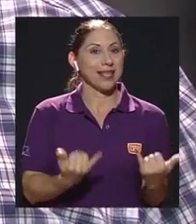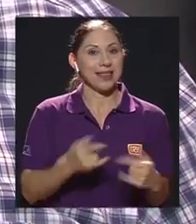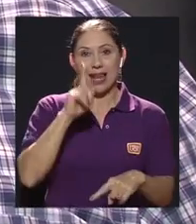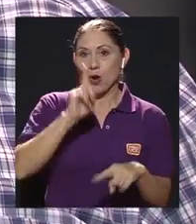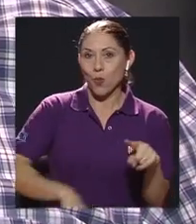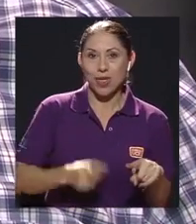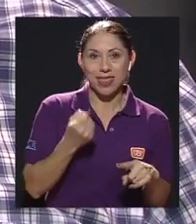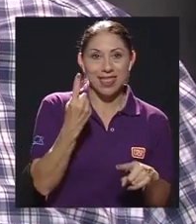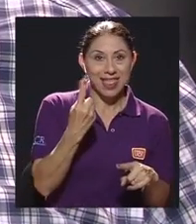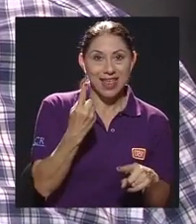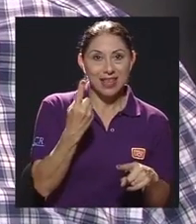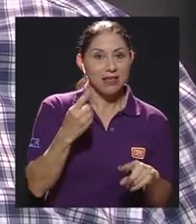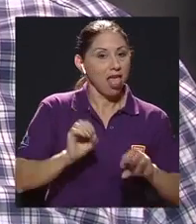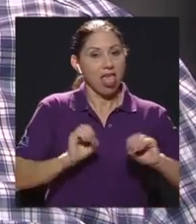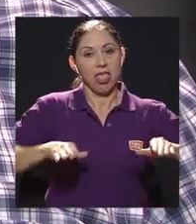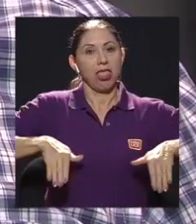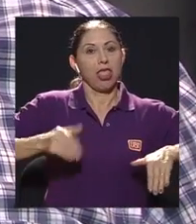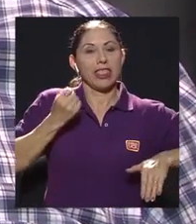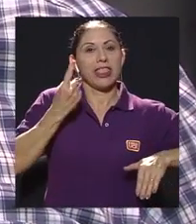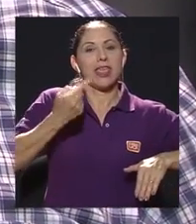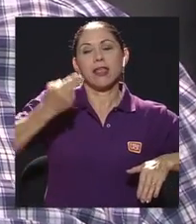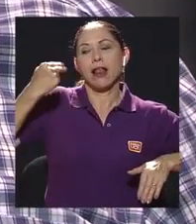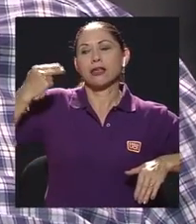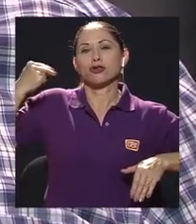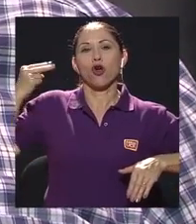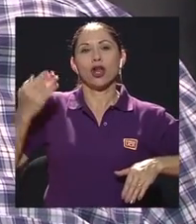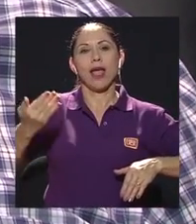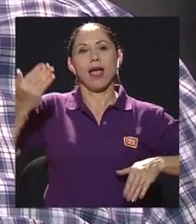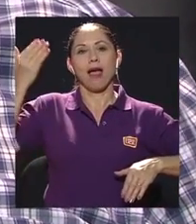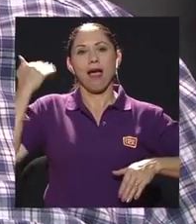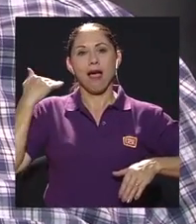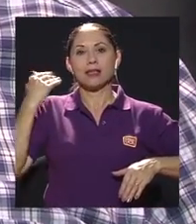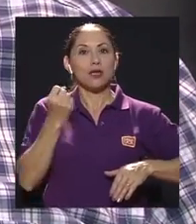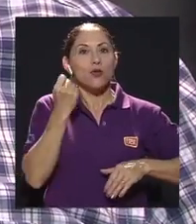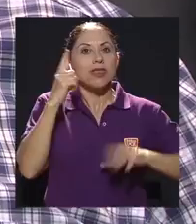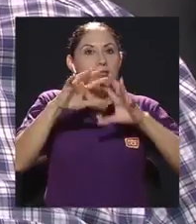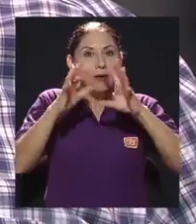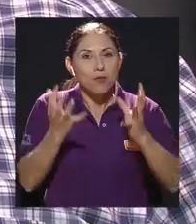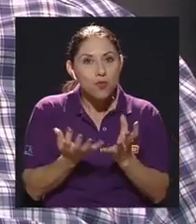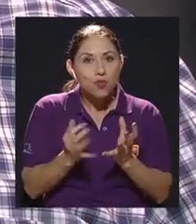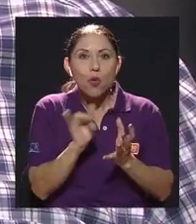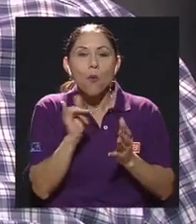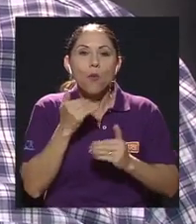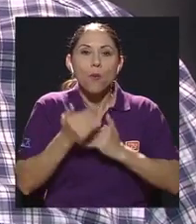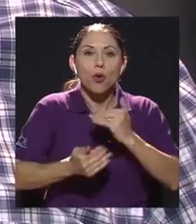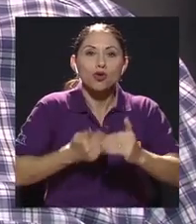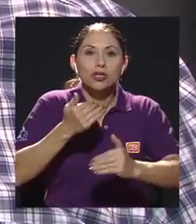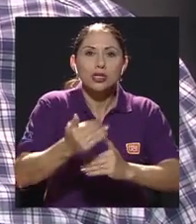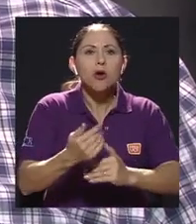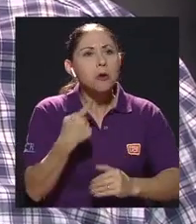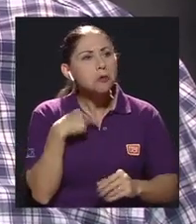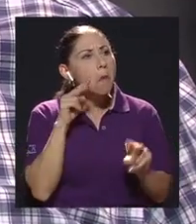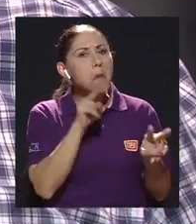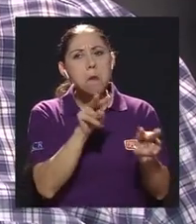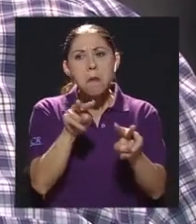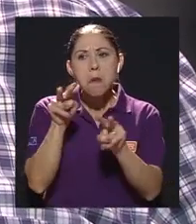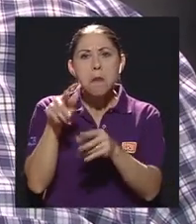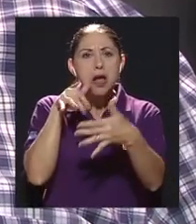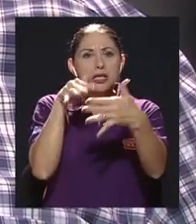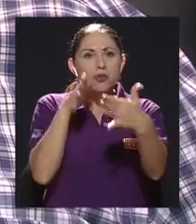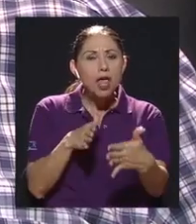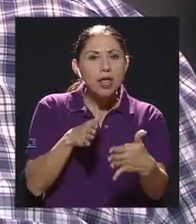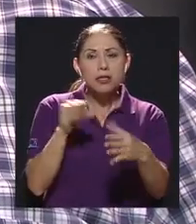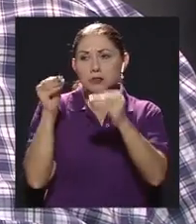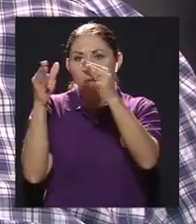la historia, si no entiende el mundo como proceso. Y yo me he encontrado a muchos estudiantes jóvenes y profesores jóvenes